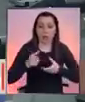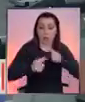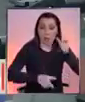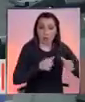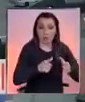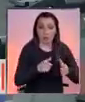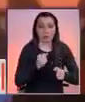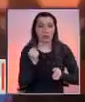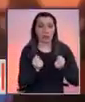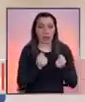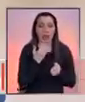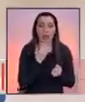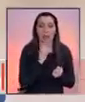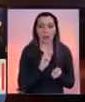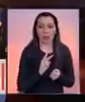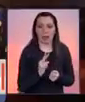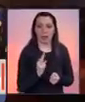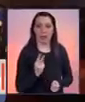hace el baile también.